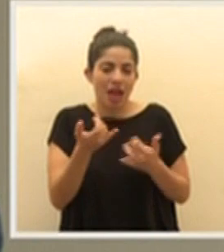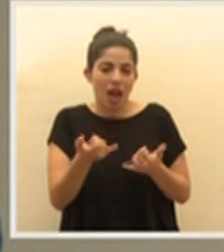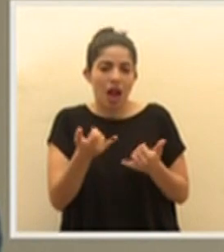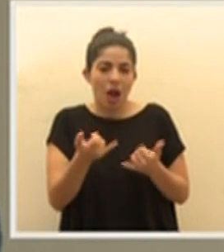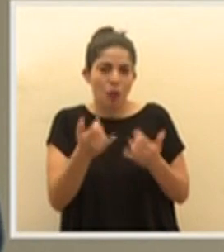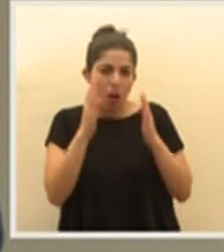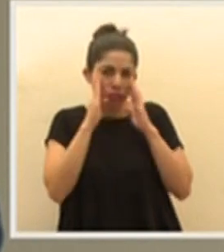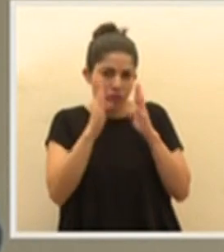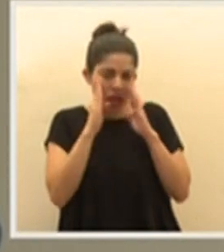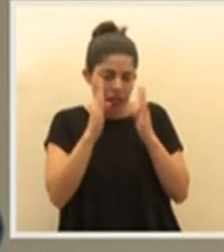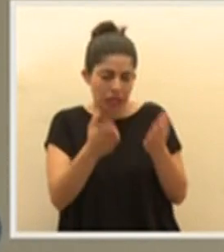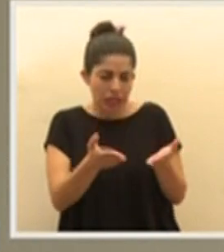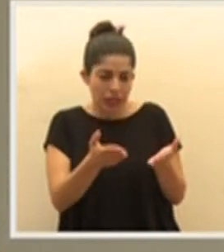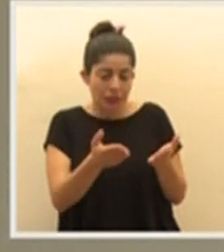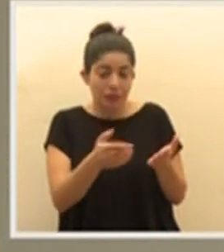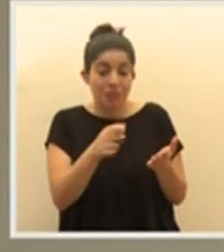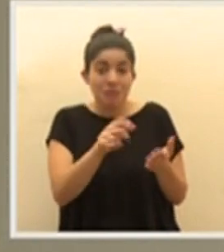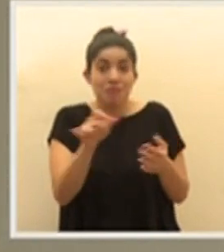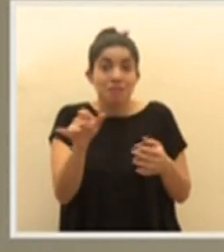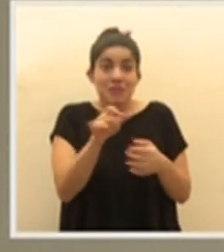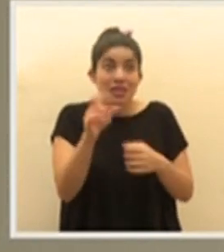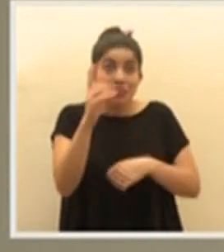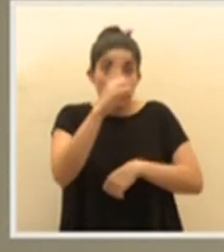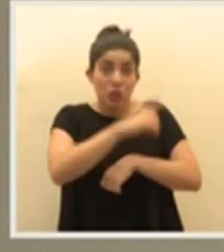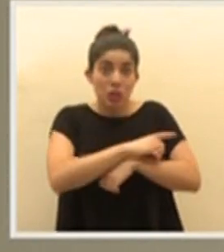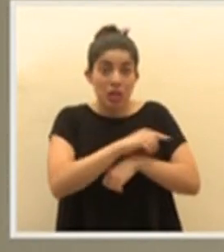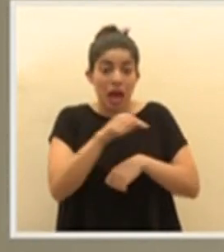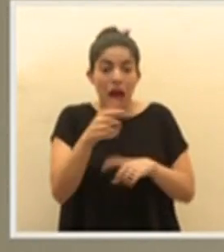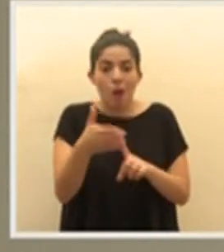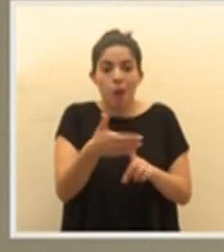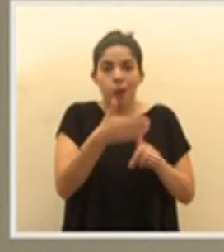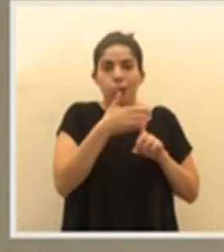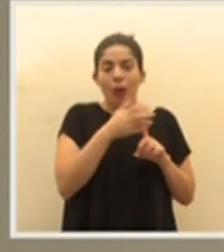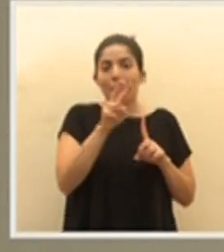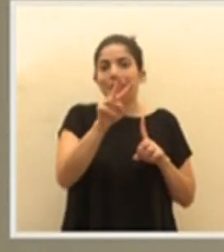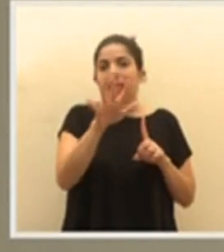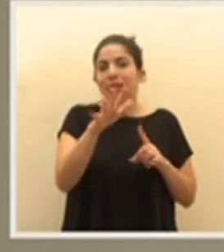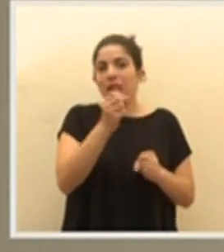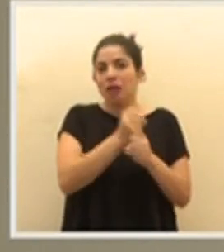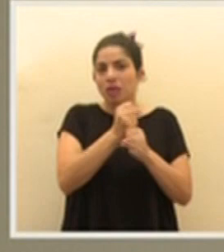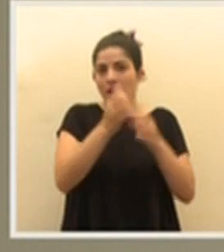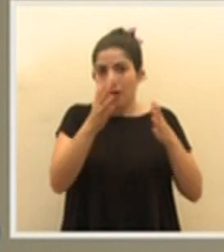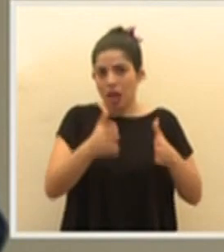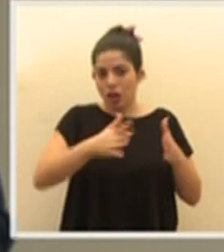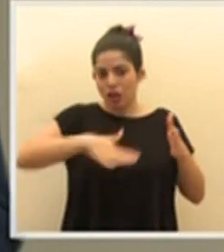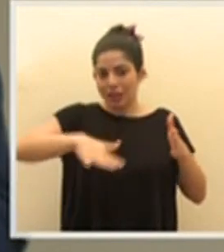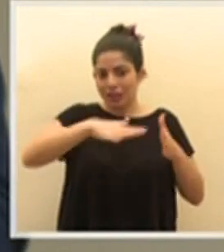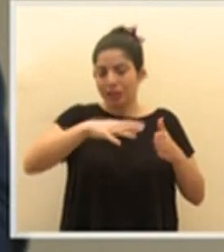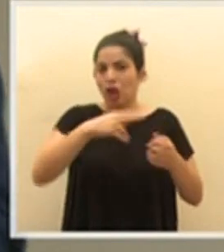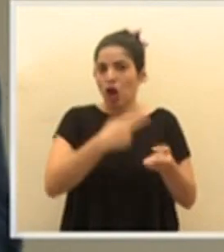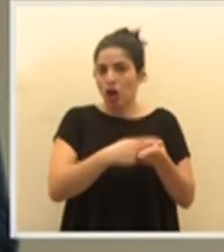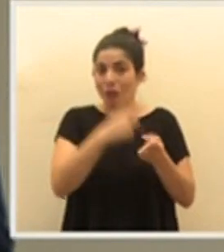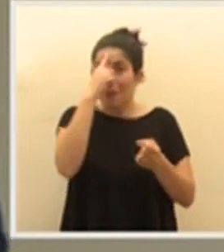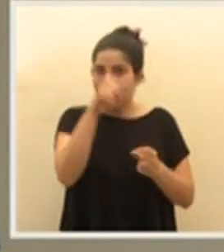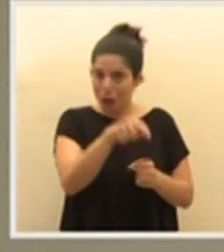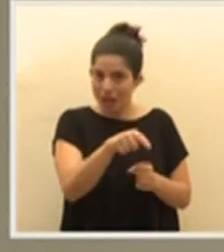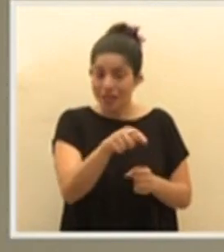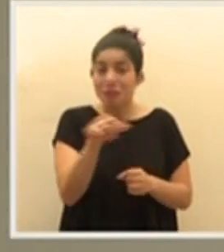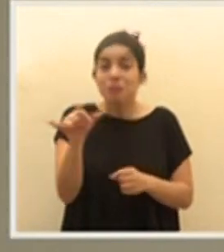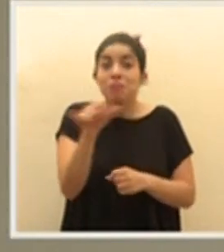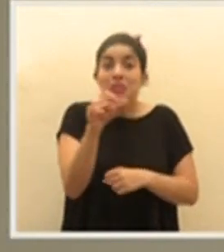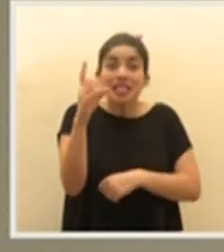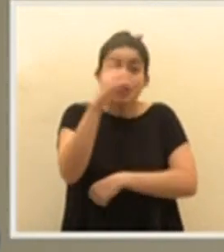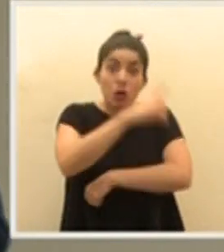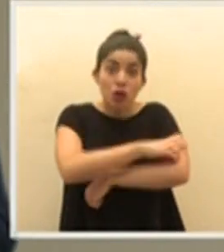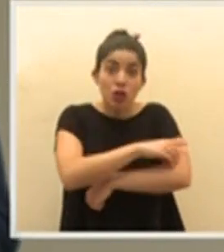siendo atendido, y en esa ocasión se aislaron a 25 funcionarios del hospital. El mismo día, en